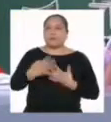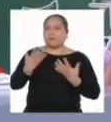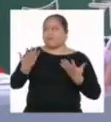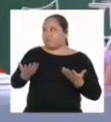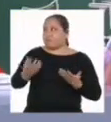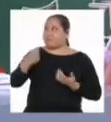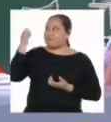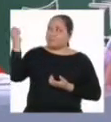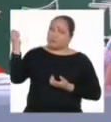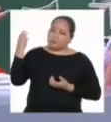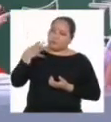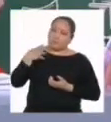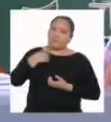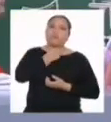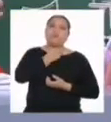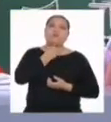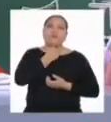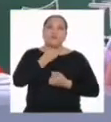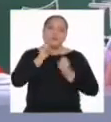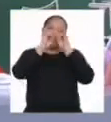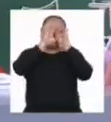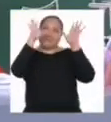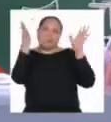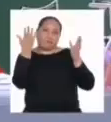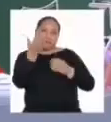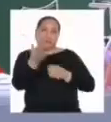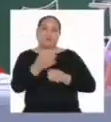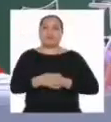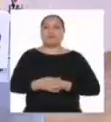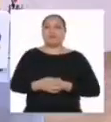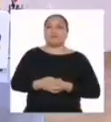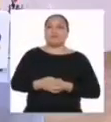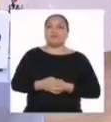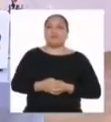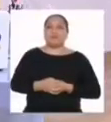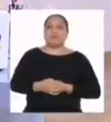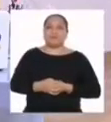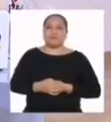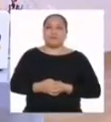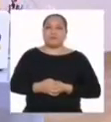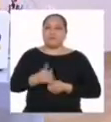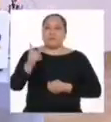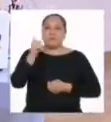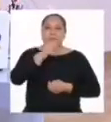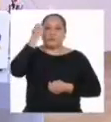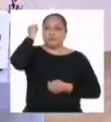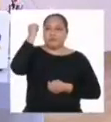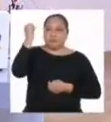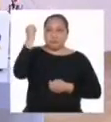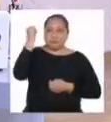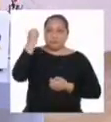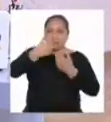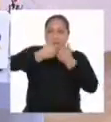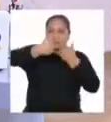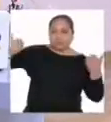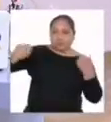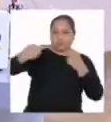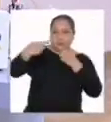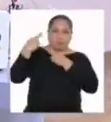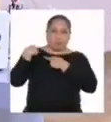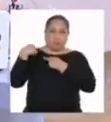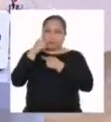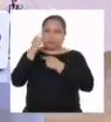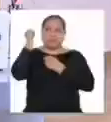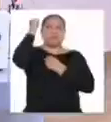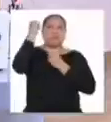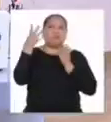Como diría mi abuelita, más claro que el agua. No hay derecho sin responsabilidad. Vivir en un